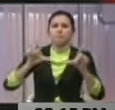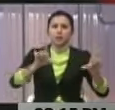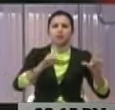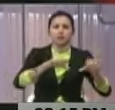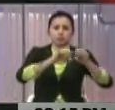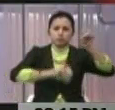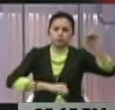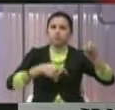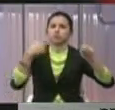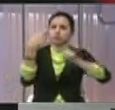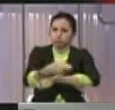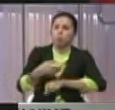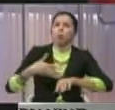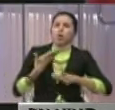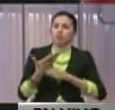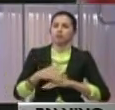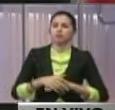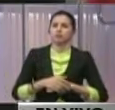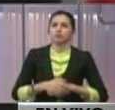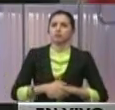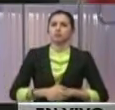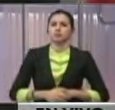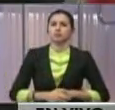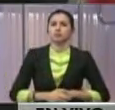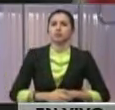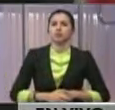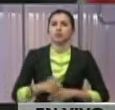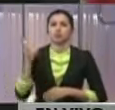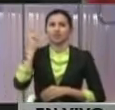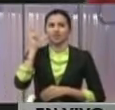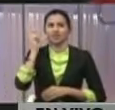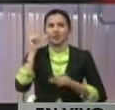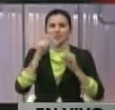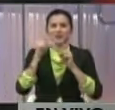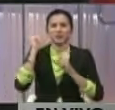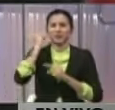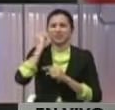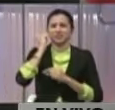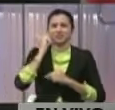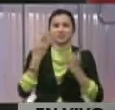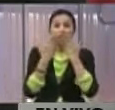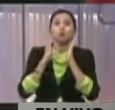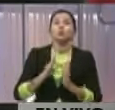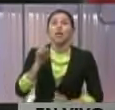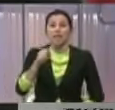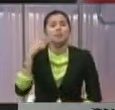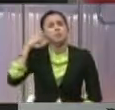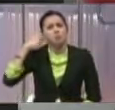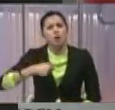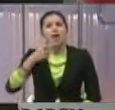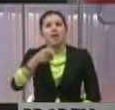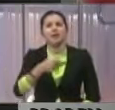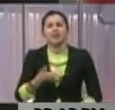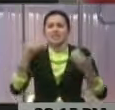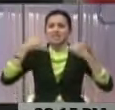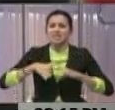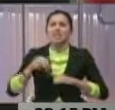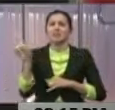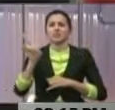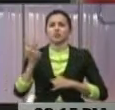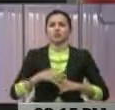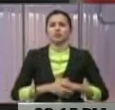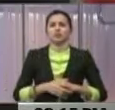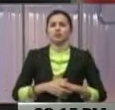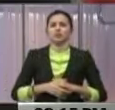cuarto nivel. Así que bueno, vamos a escuchar aquí a la compañera como estudiante, como mujer, como hija de Venezuela y